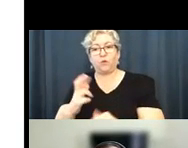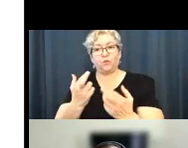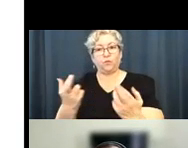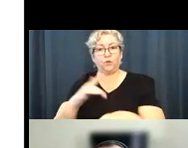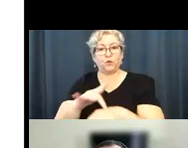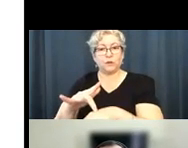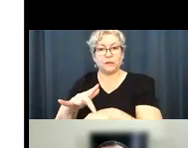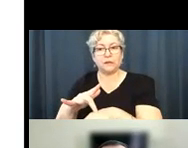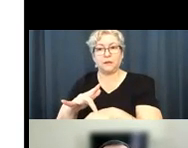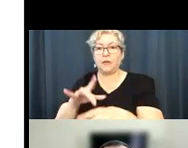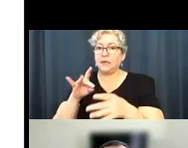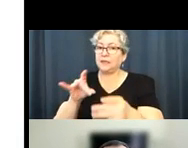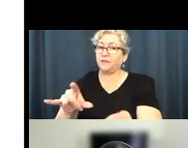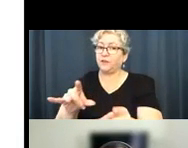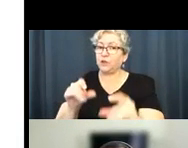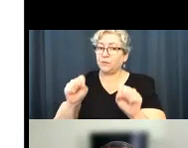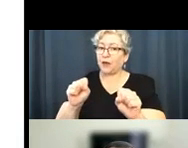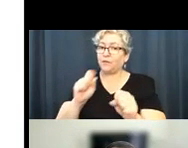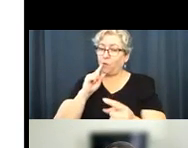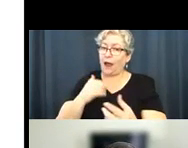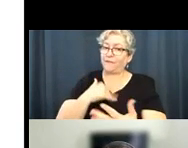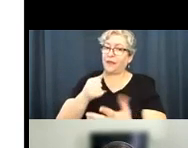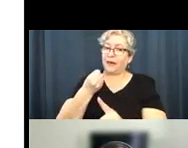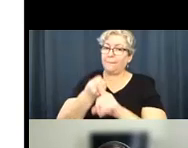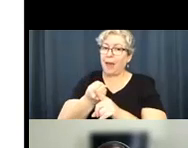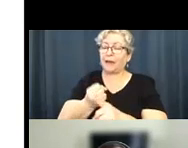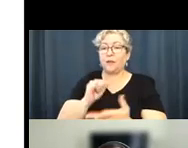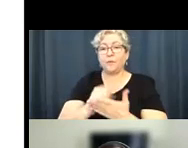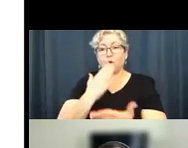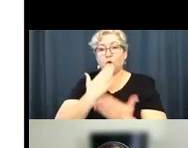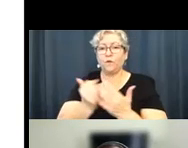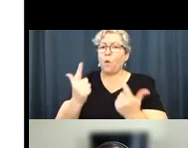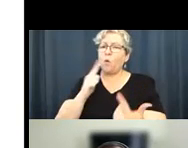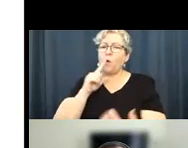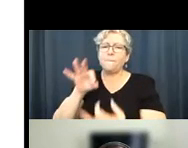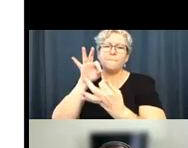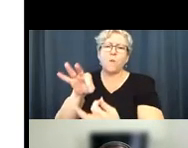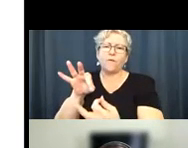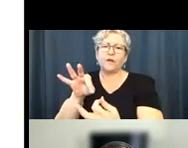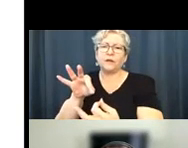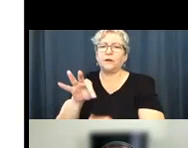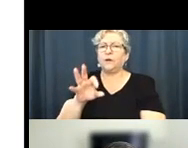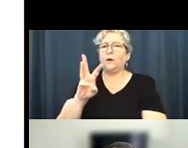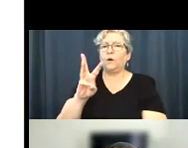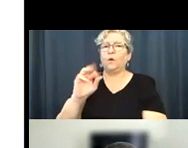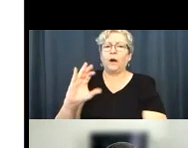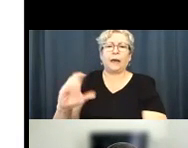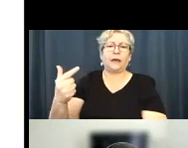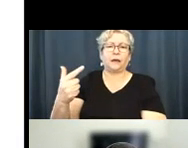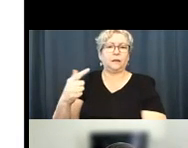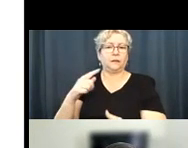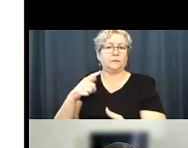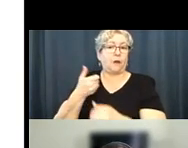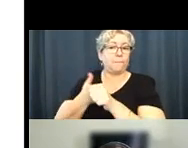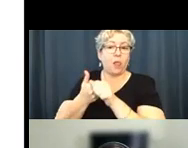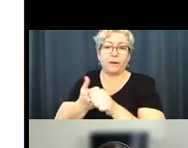non-profits, es que tenemos que apalancar nuestros recursos lo mejor posible. Entonces, sería buenísimo si todo está